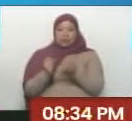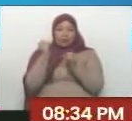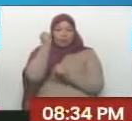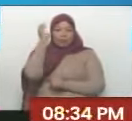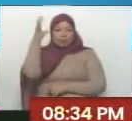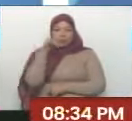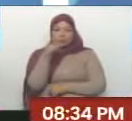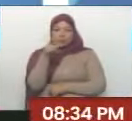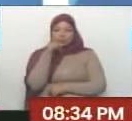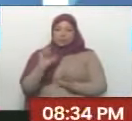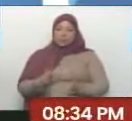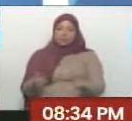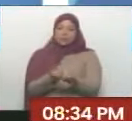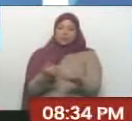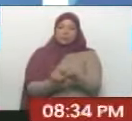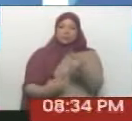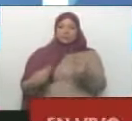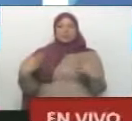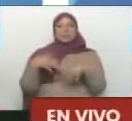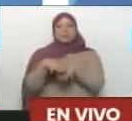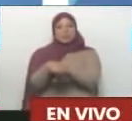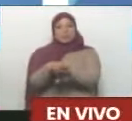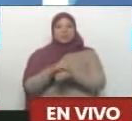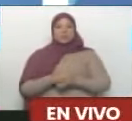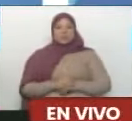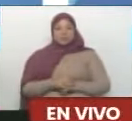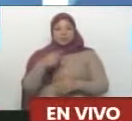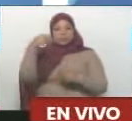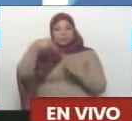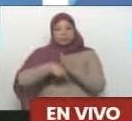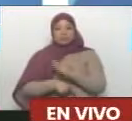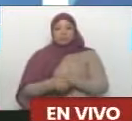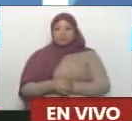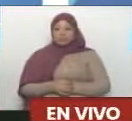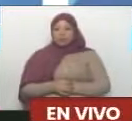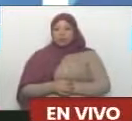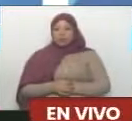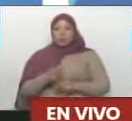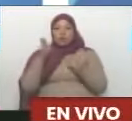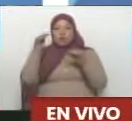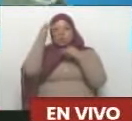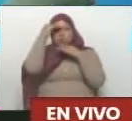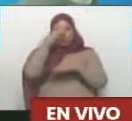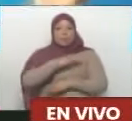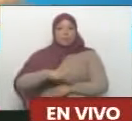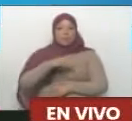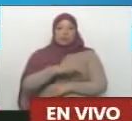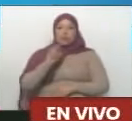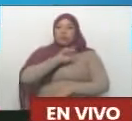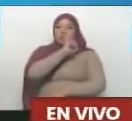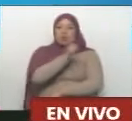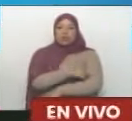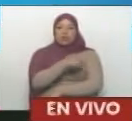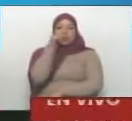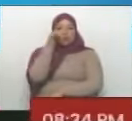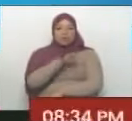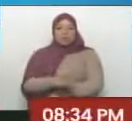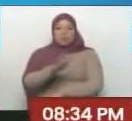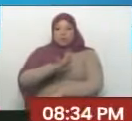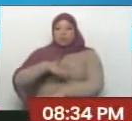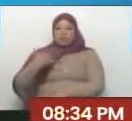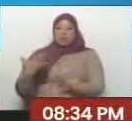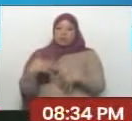capacidad. Comenzar niveles de integración profundo para tener una gran misión poderosa que